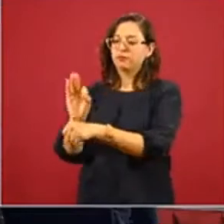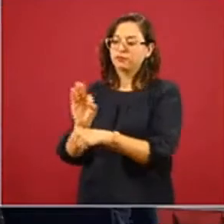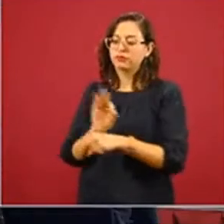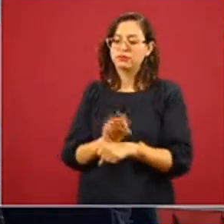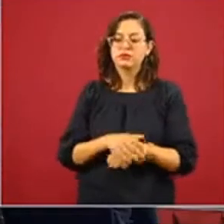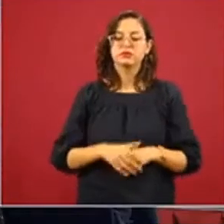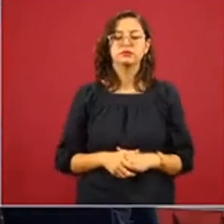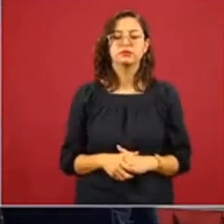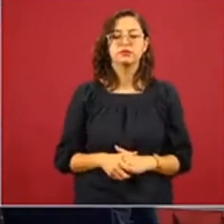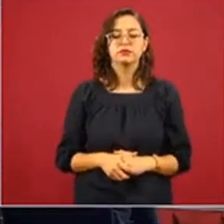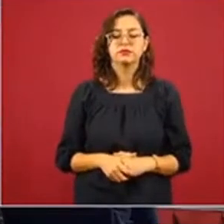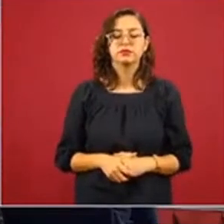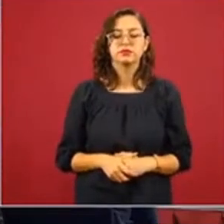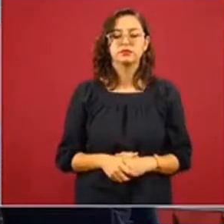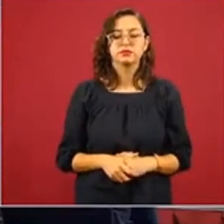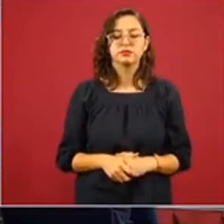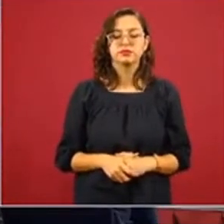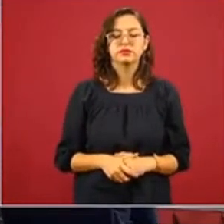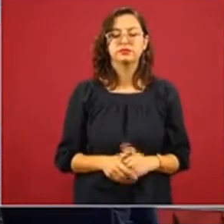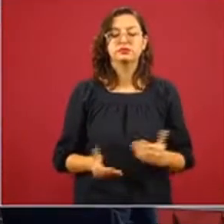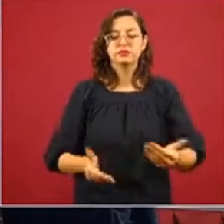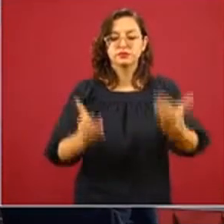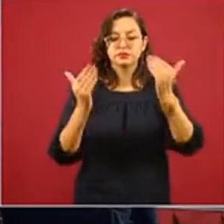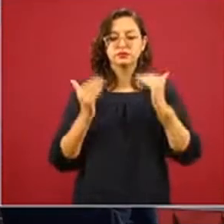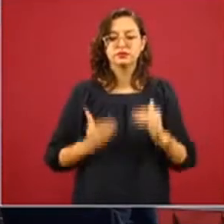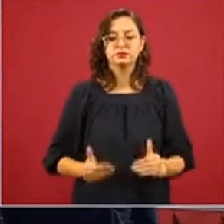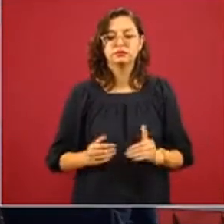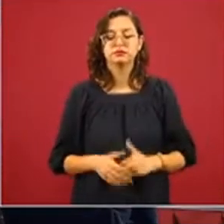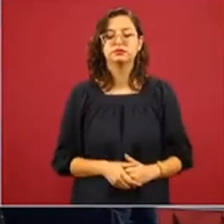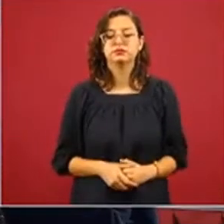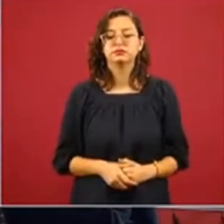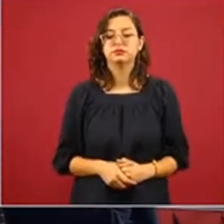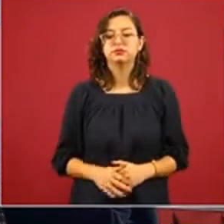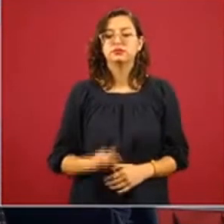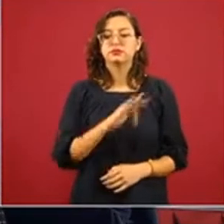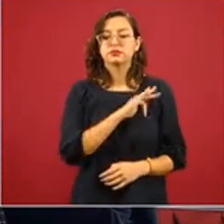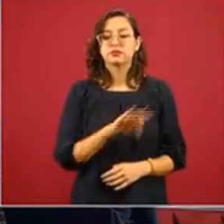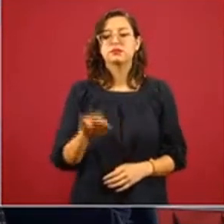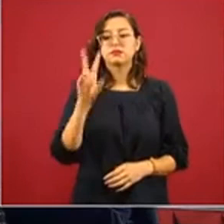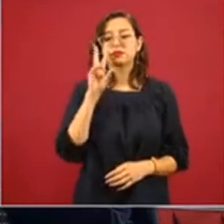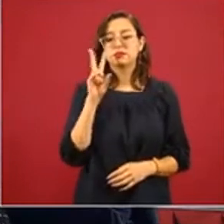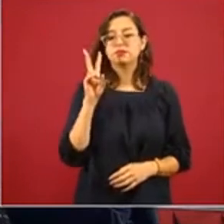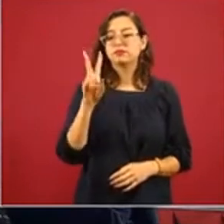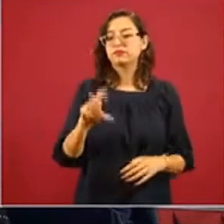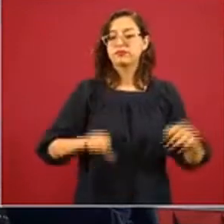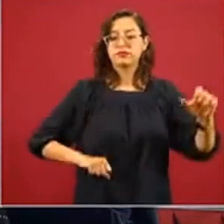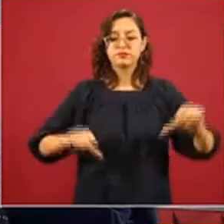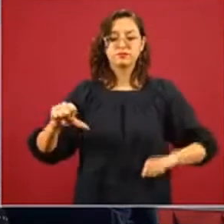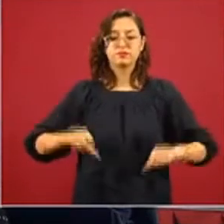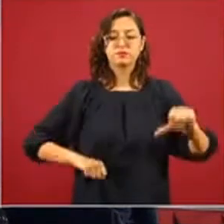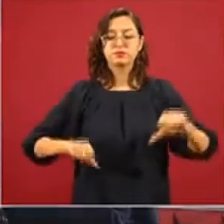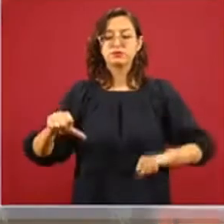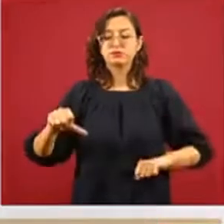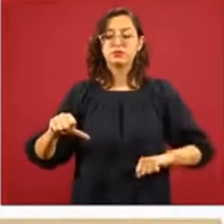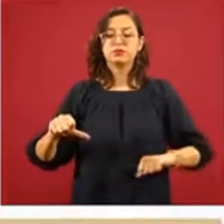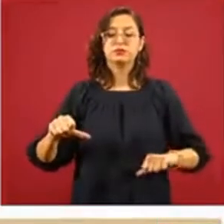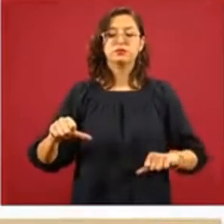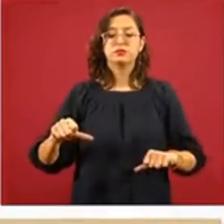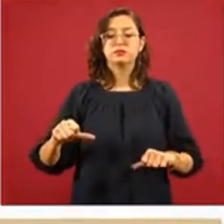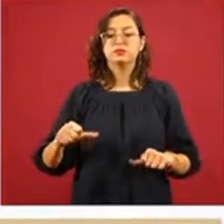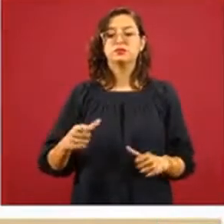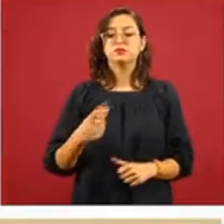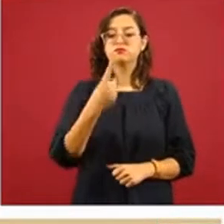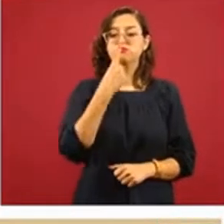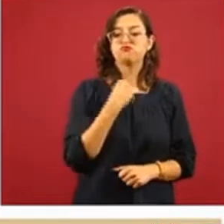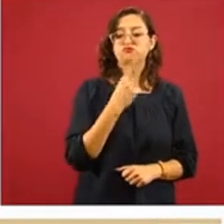personal técnico. La siguiente diapositiva, vemos rápidamente que todas estas actividades en